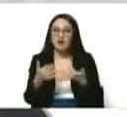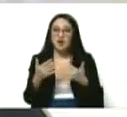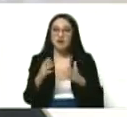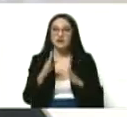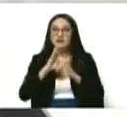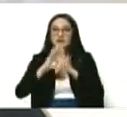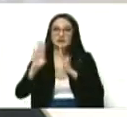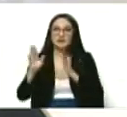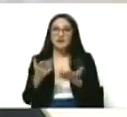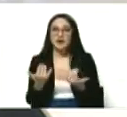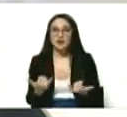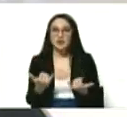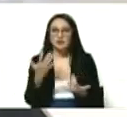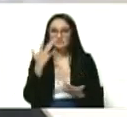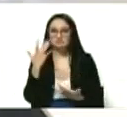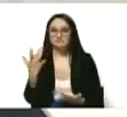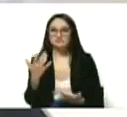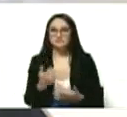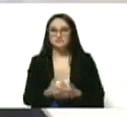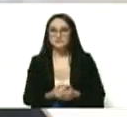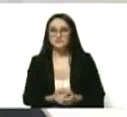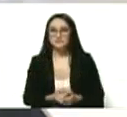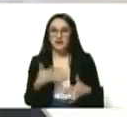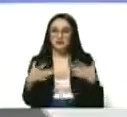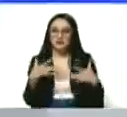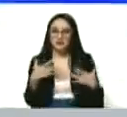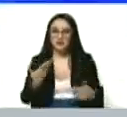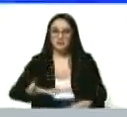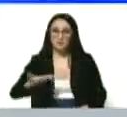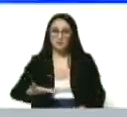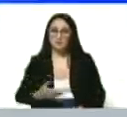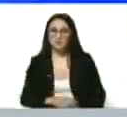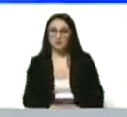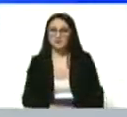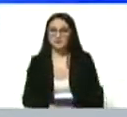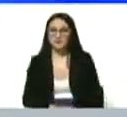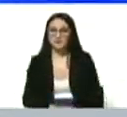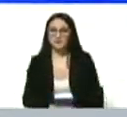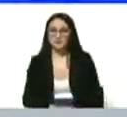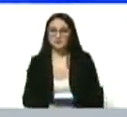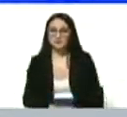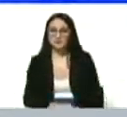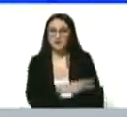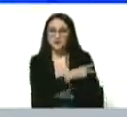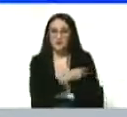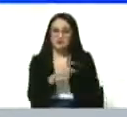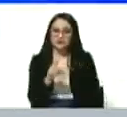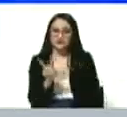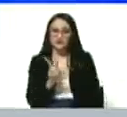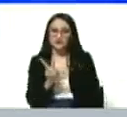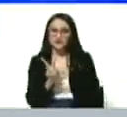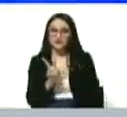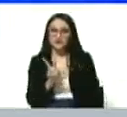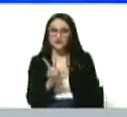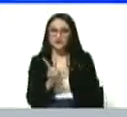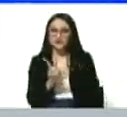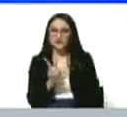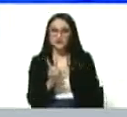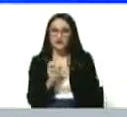eternidad. Vamos directamente a ver lo que ocurre en esta importante actividad. Jefe de delegación de Venezuela ante OPEP.